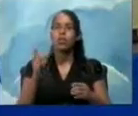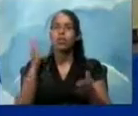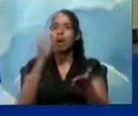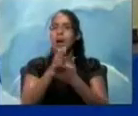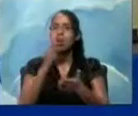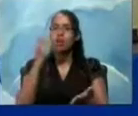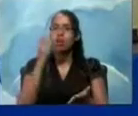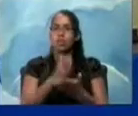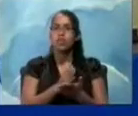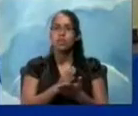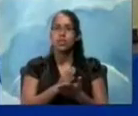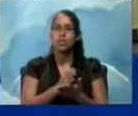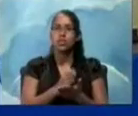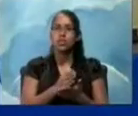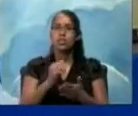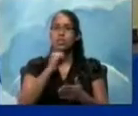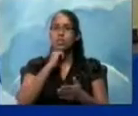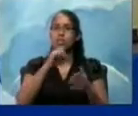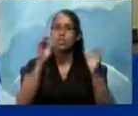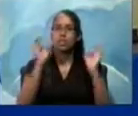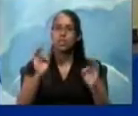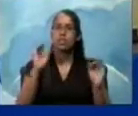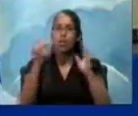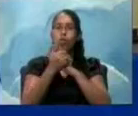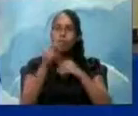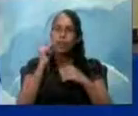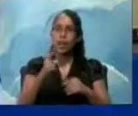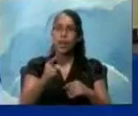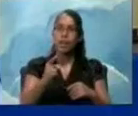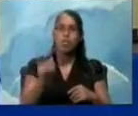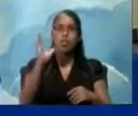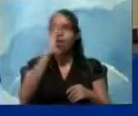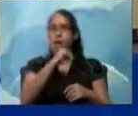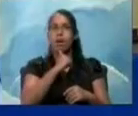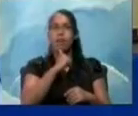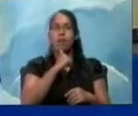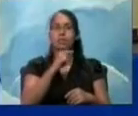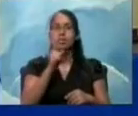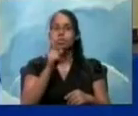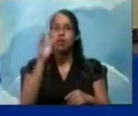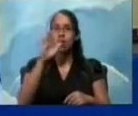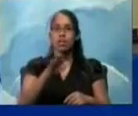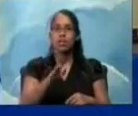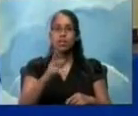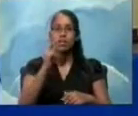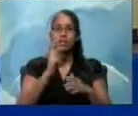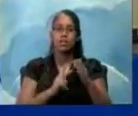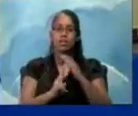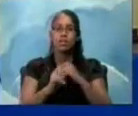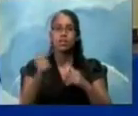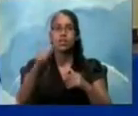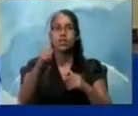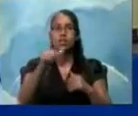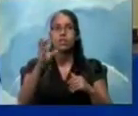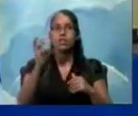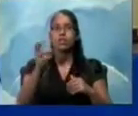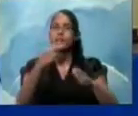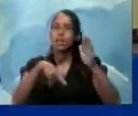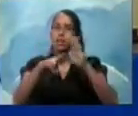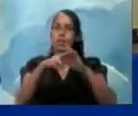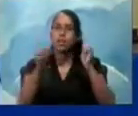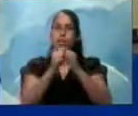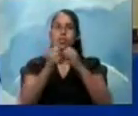acusación exacta contra él no existe. Versículo 16. Diga conmigo.